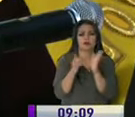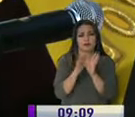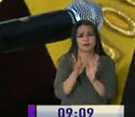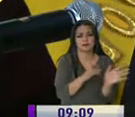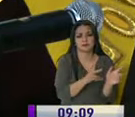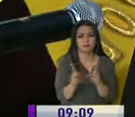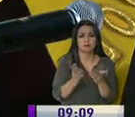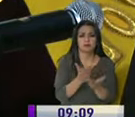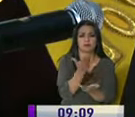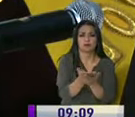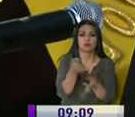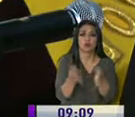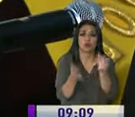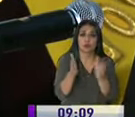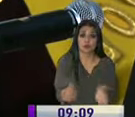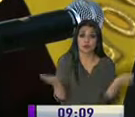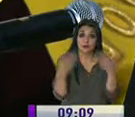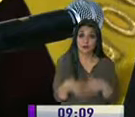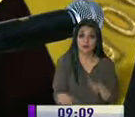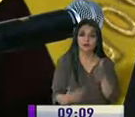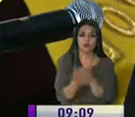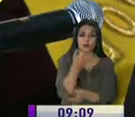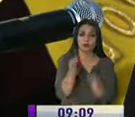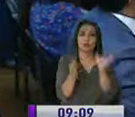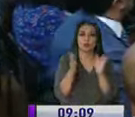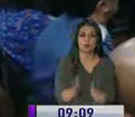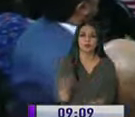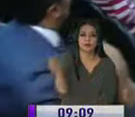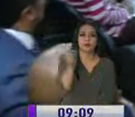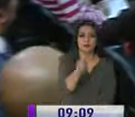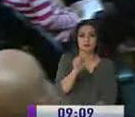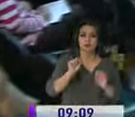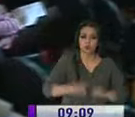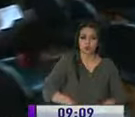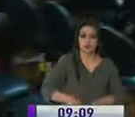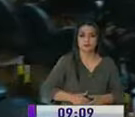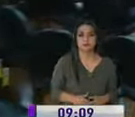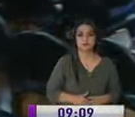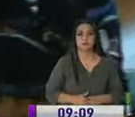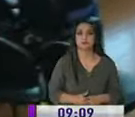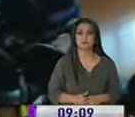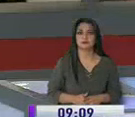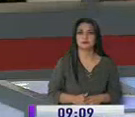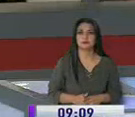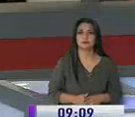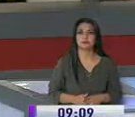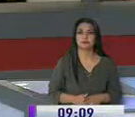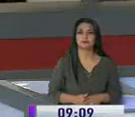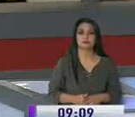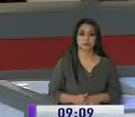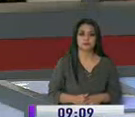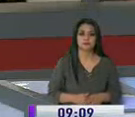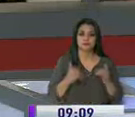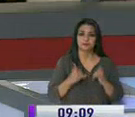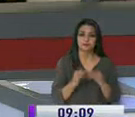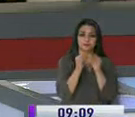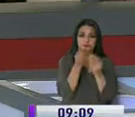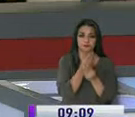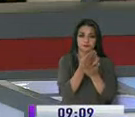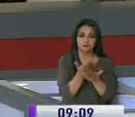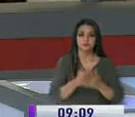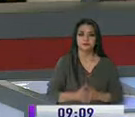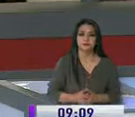causas de los jueces salientes a los jueces entrantes. Informó Héctor Romero. Le seguimos informando. Esta